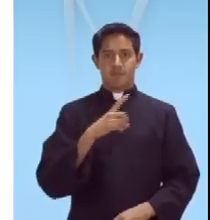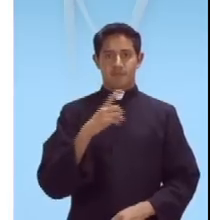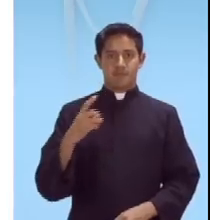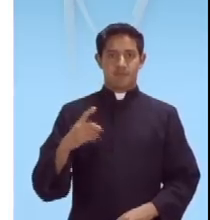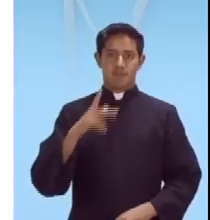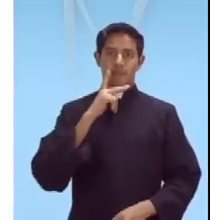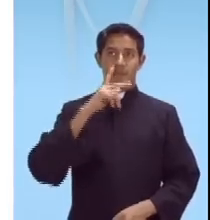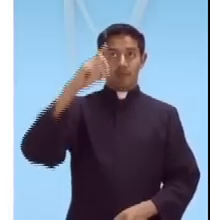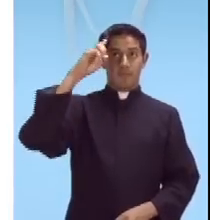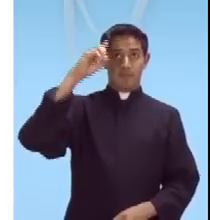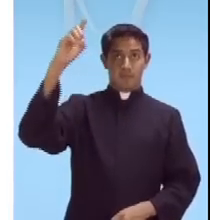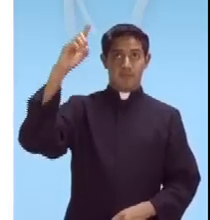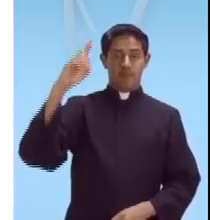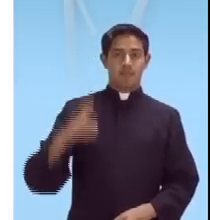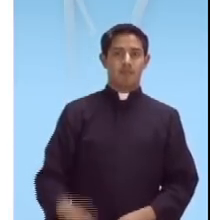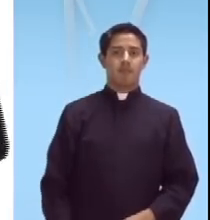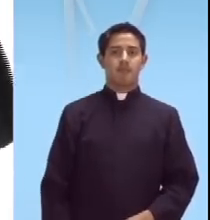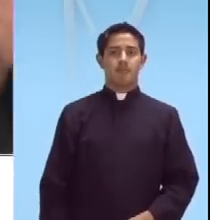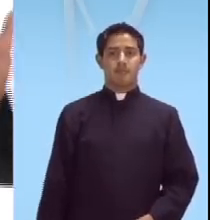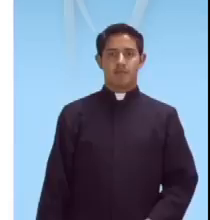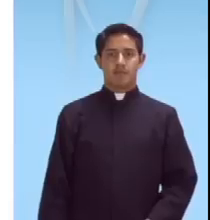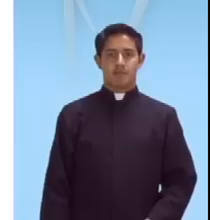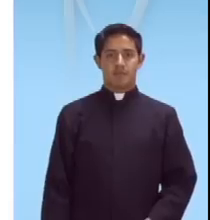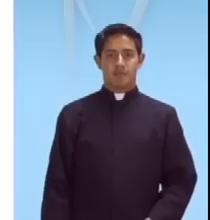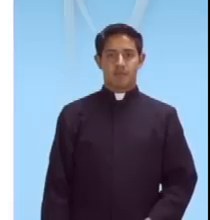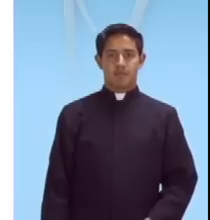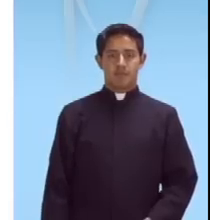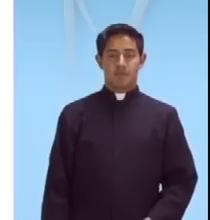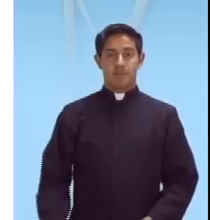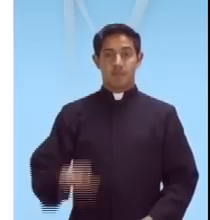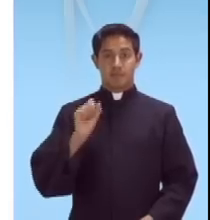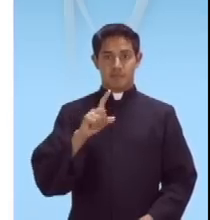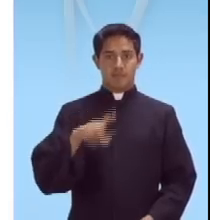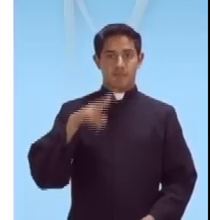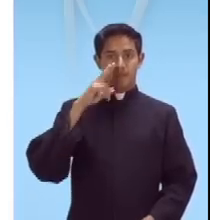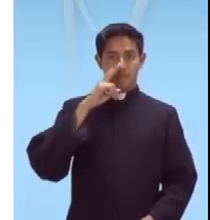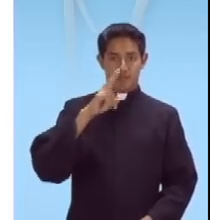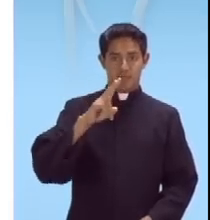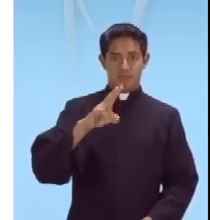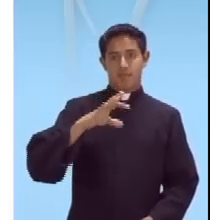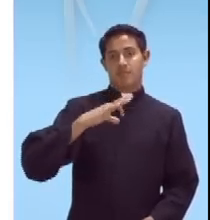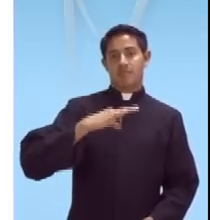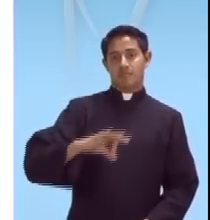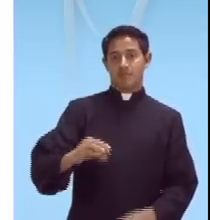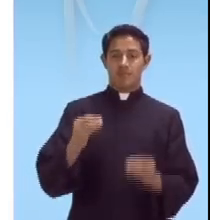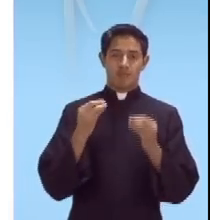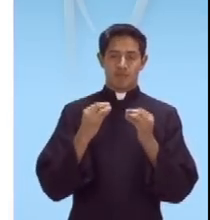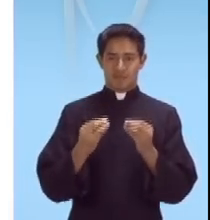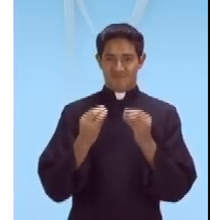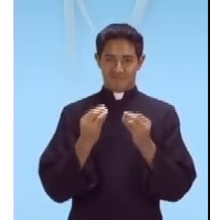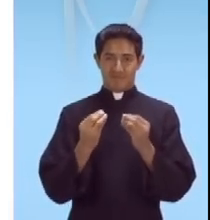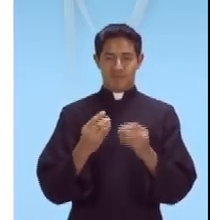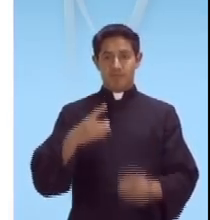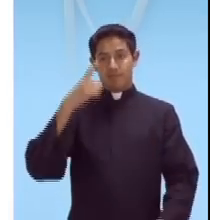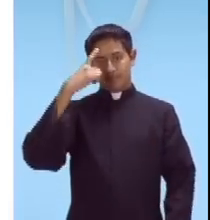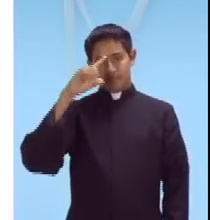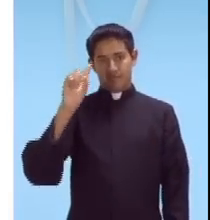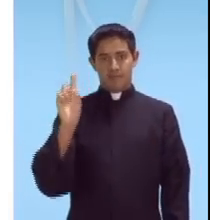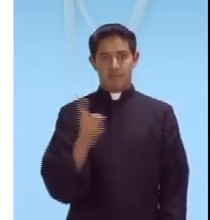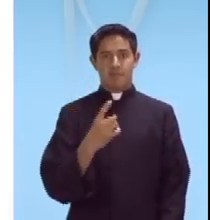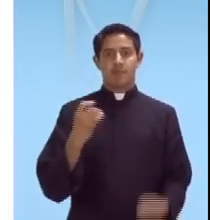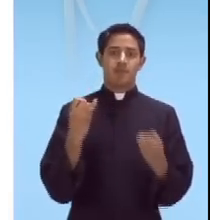y han reconocido que les falta mucho. Señor, aumentanos la fe. Es la gran